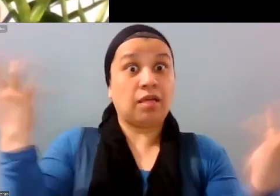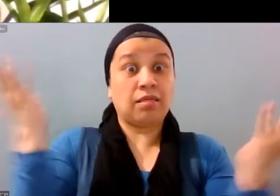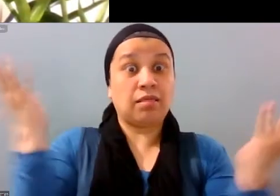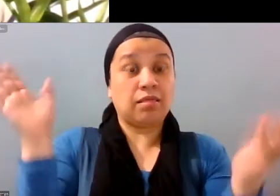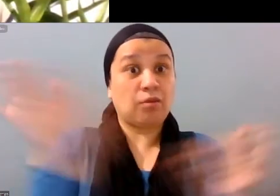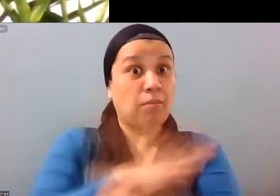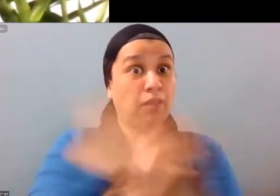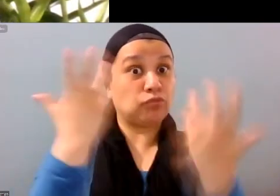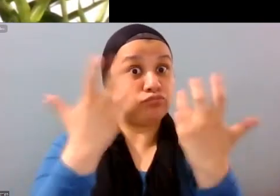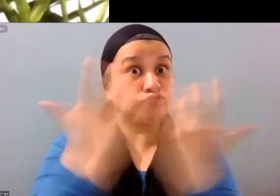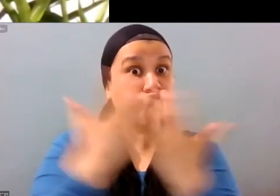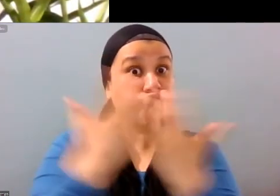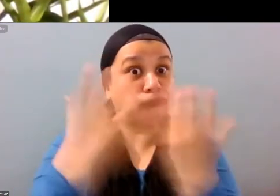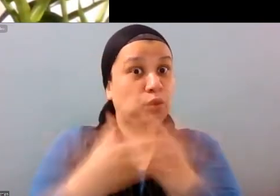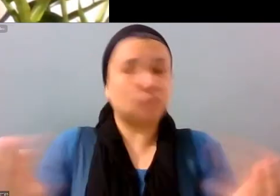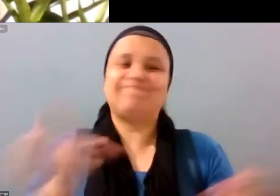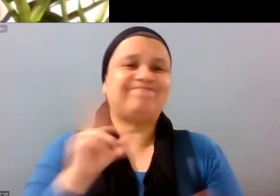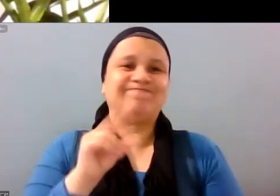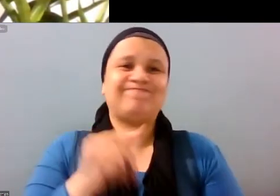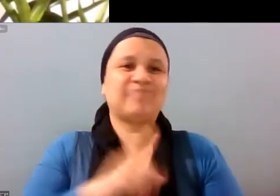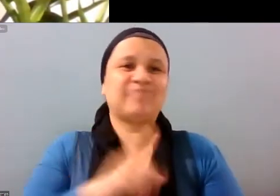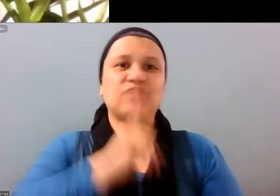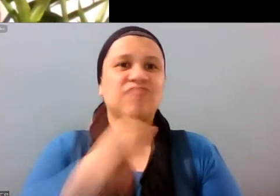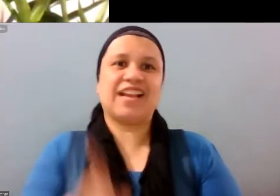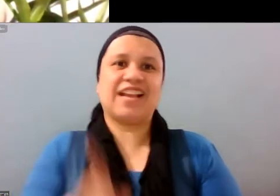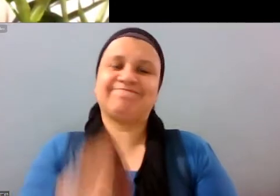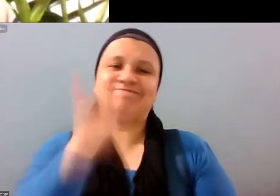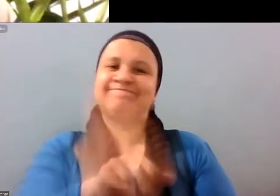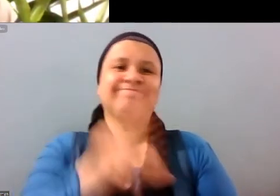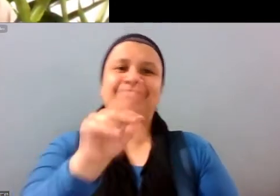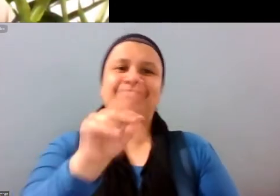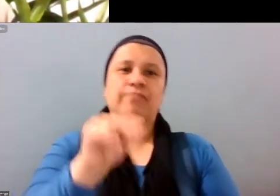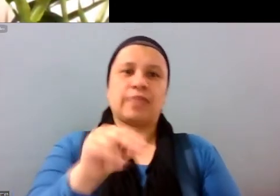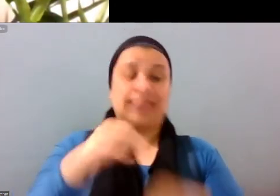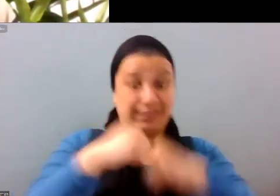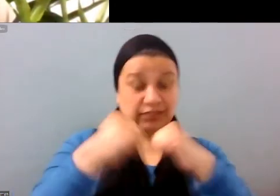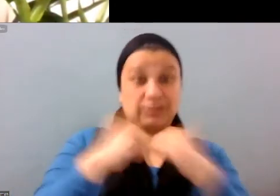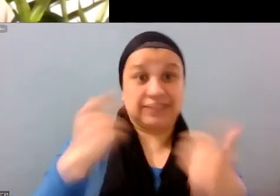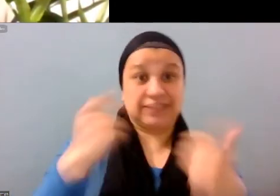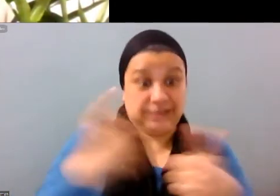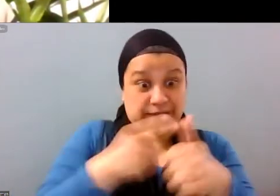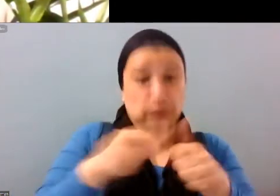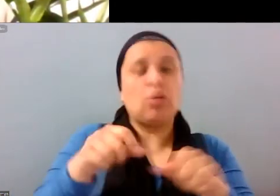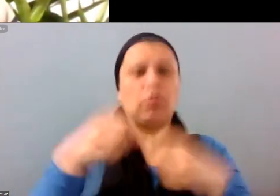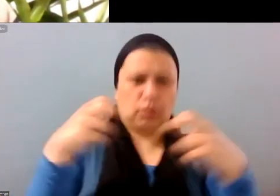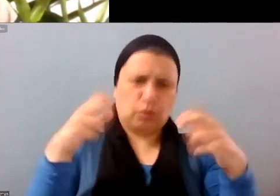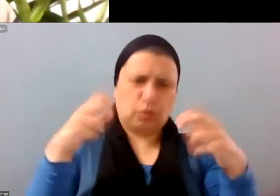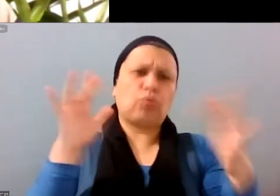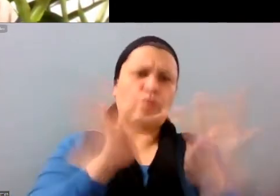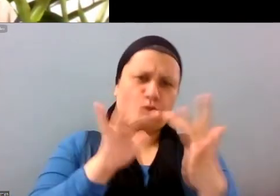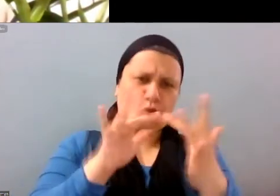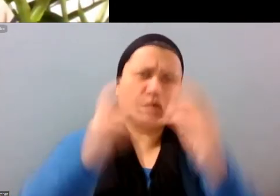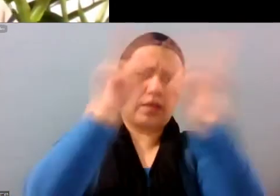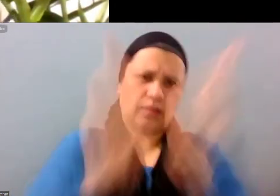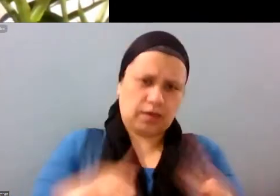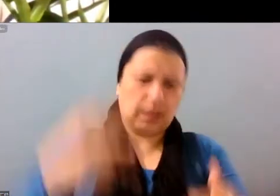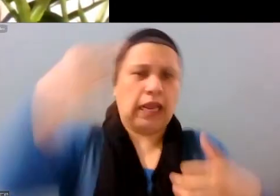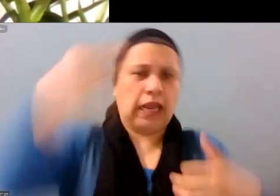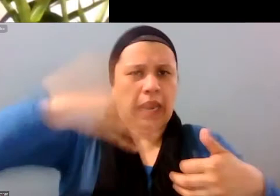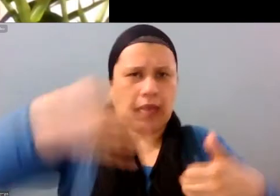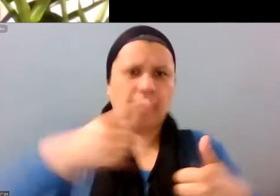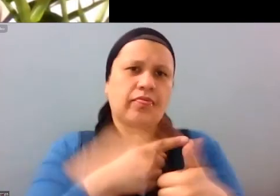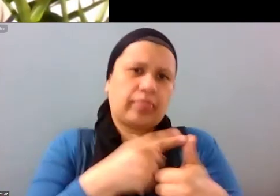maravilloso pero no es así es decir infraestructura pasa por una conexión a internet ojalá de buena calidad pasa por tener los